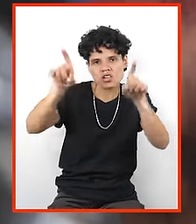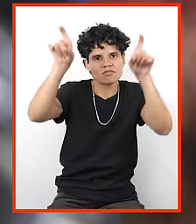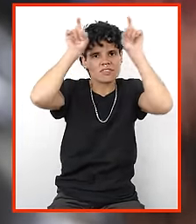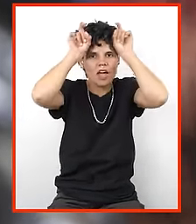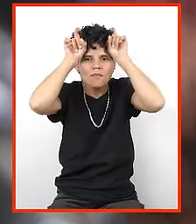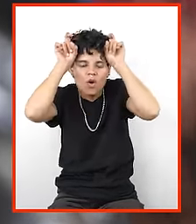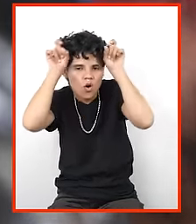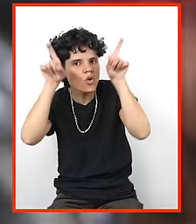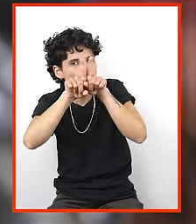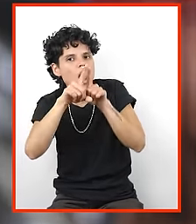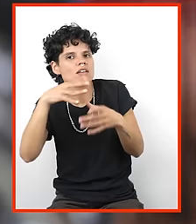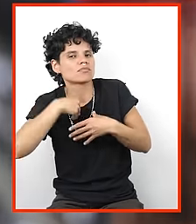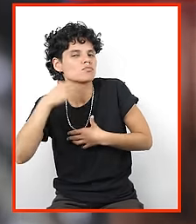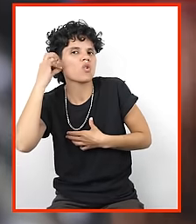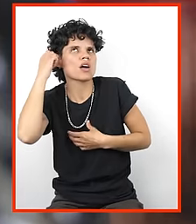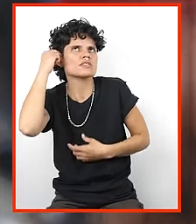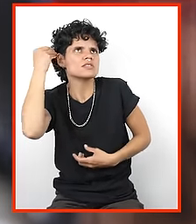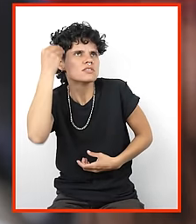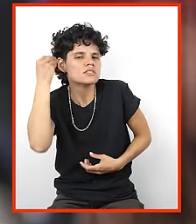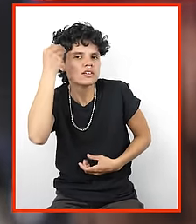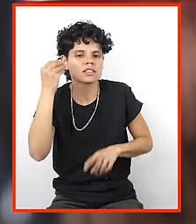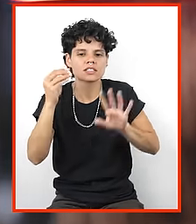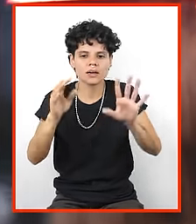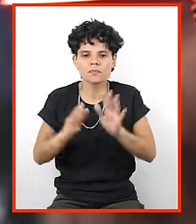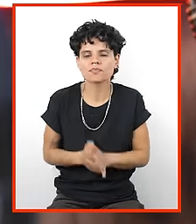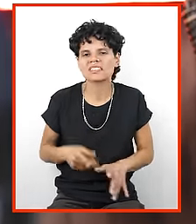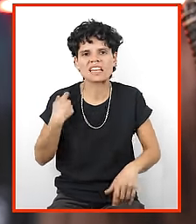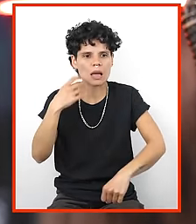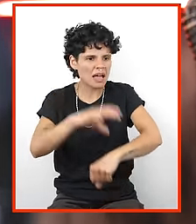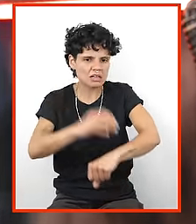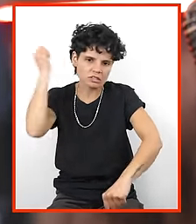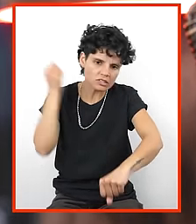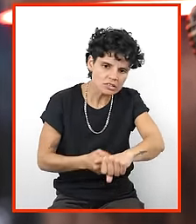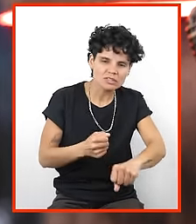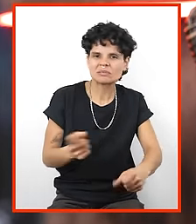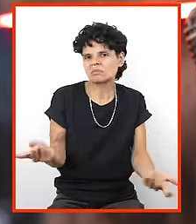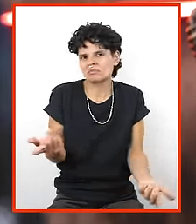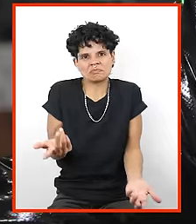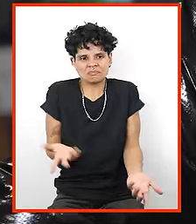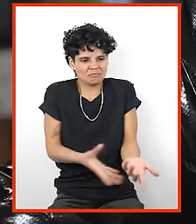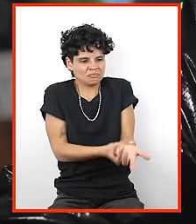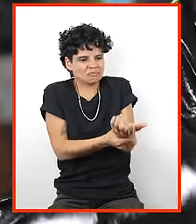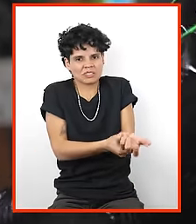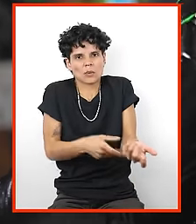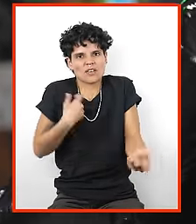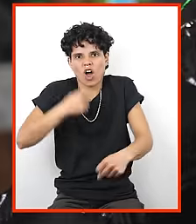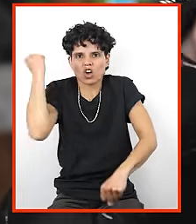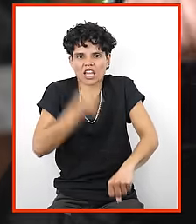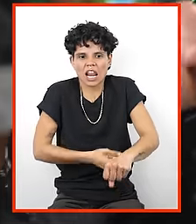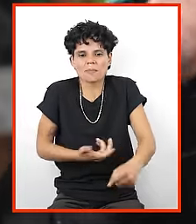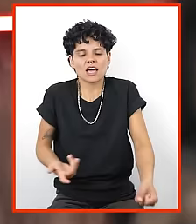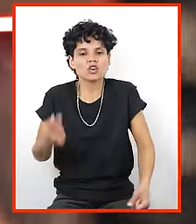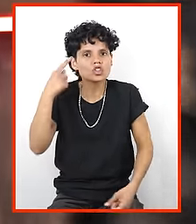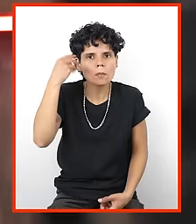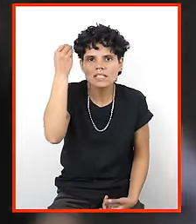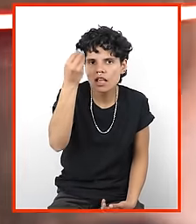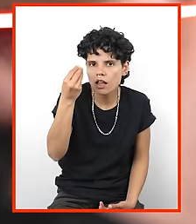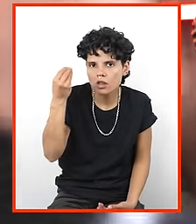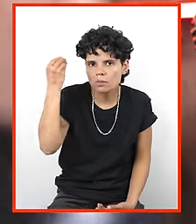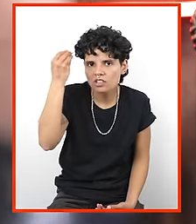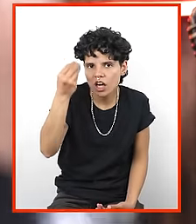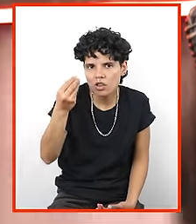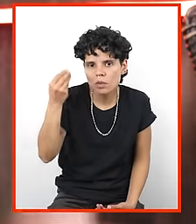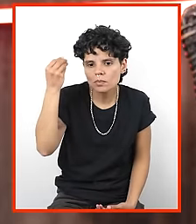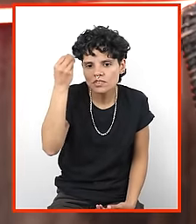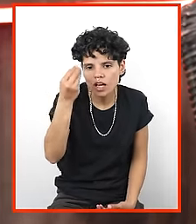sea. A las finales yo dije, mira, romperle la mano tampoco está bueno, porque igual la mano... Estoy pensando en el momento. Todo en ese